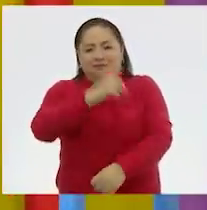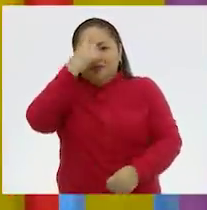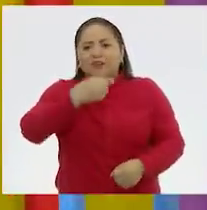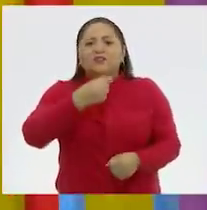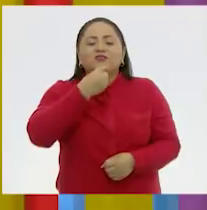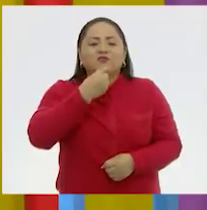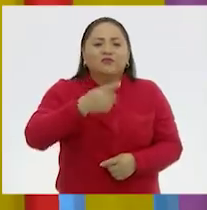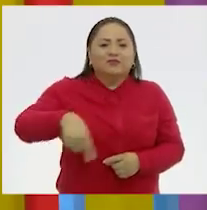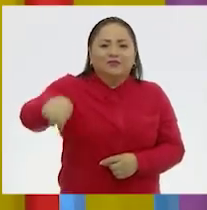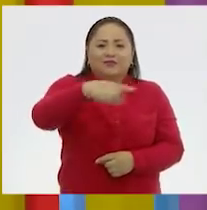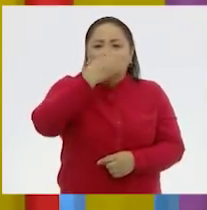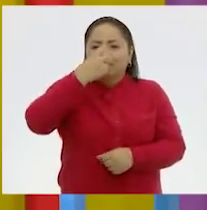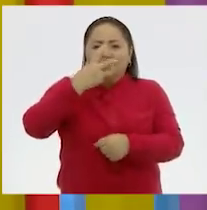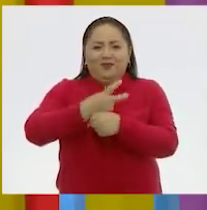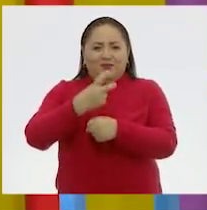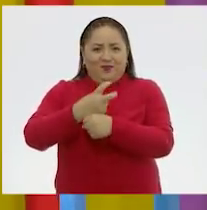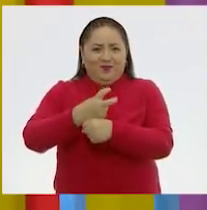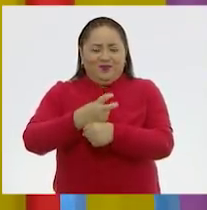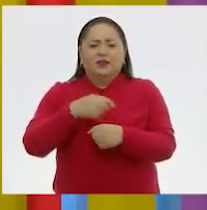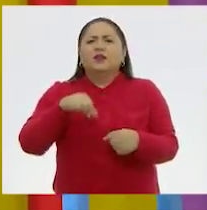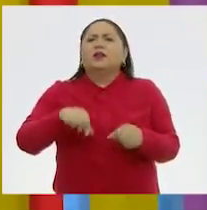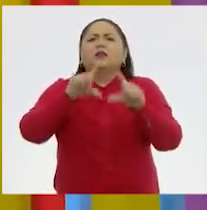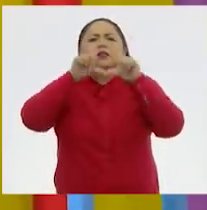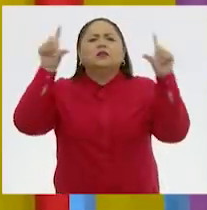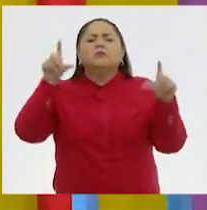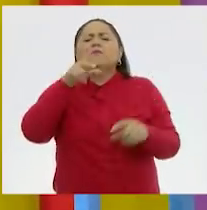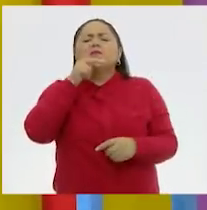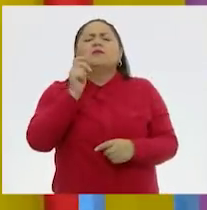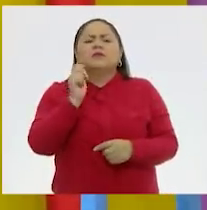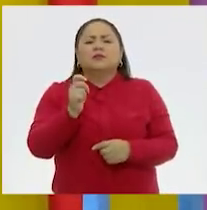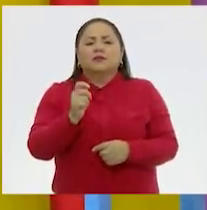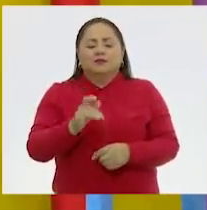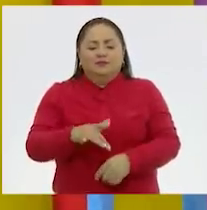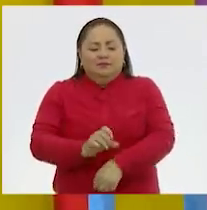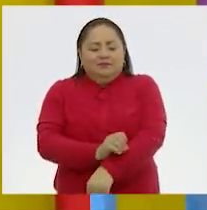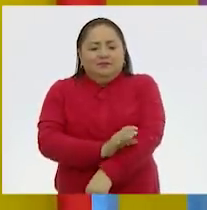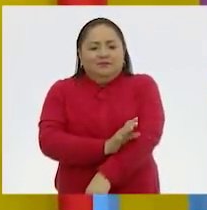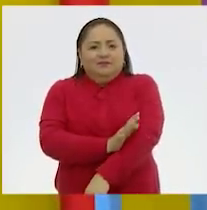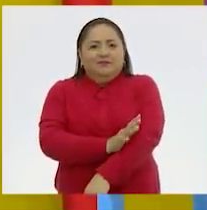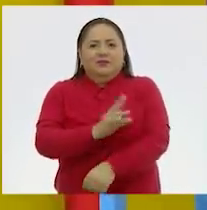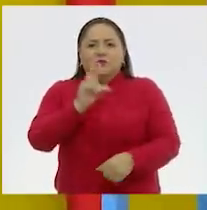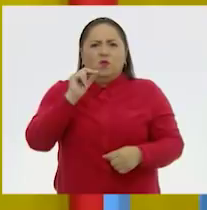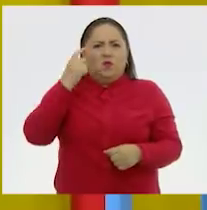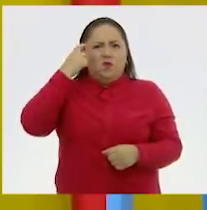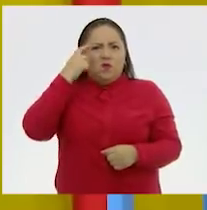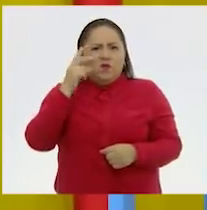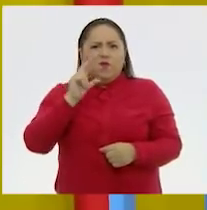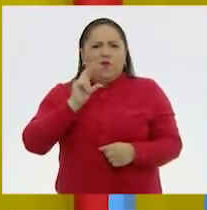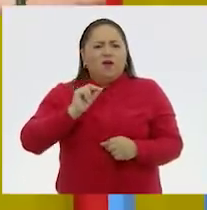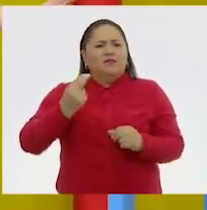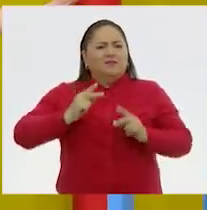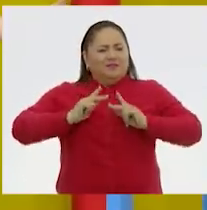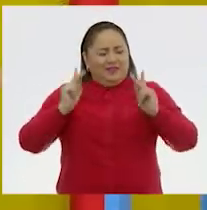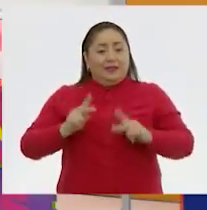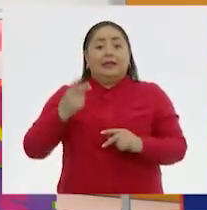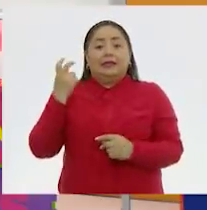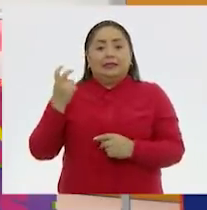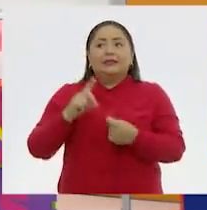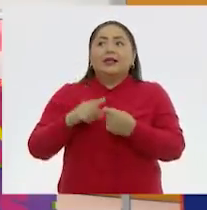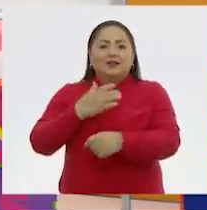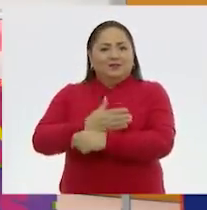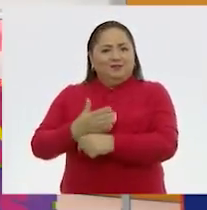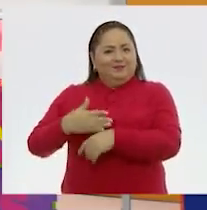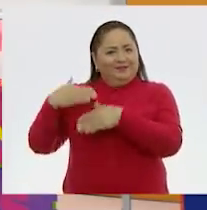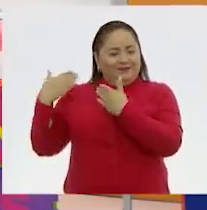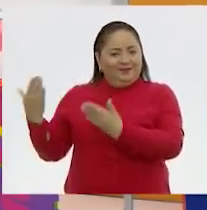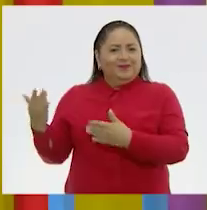de segundo grado. El título de esta clase se llama Emoción sin aflicción y nos acompaña Saladín. Ay,